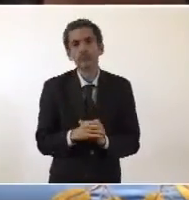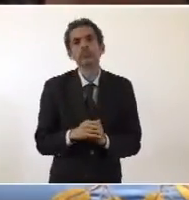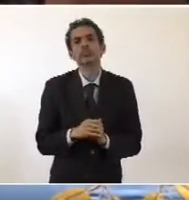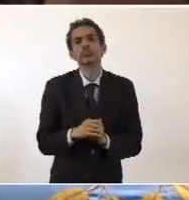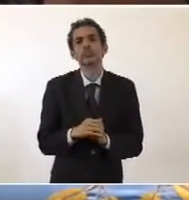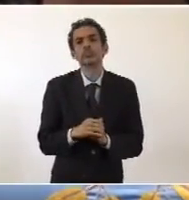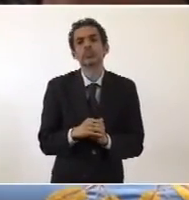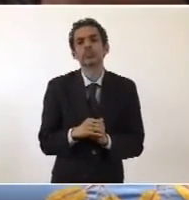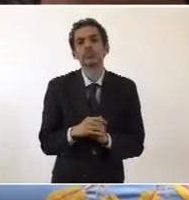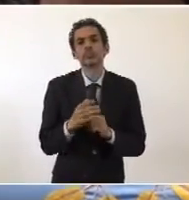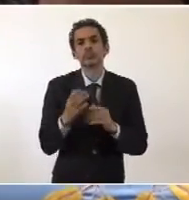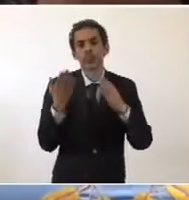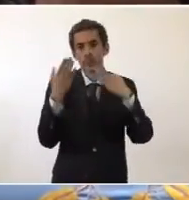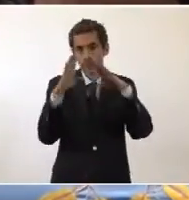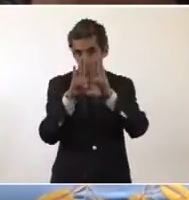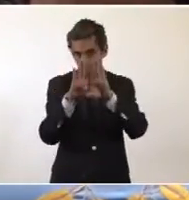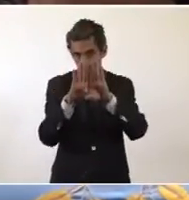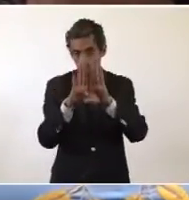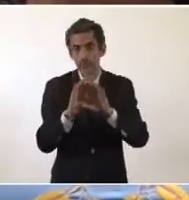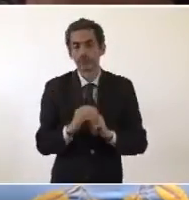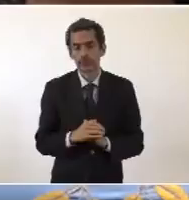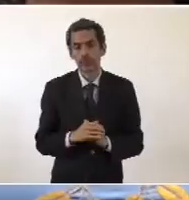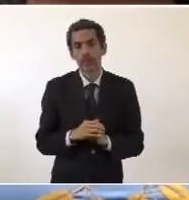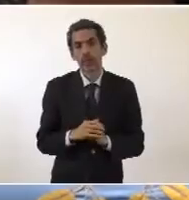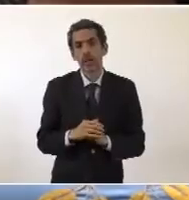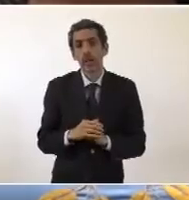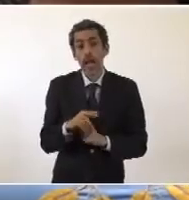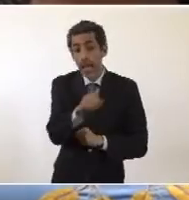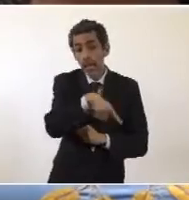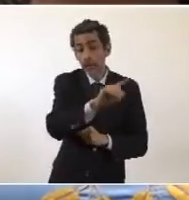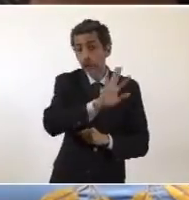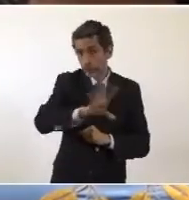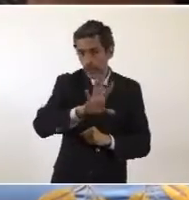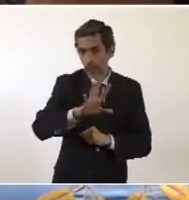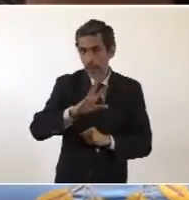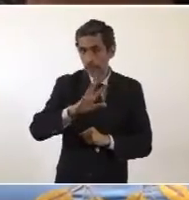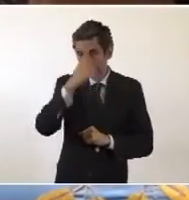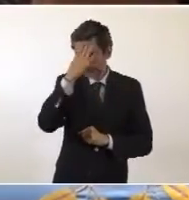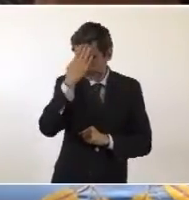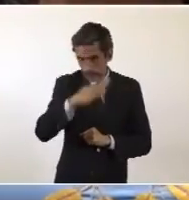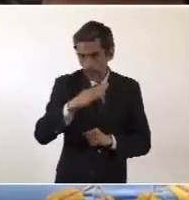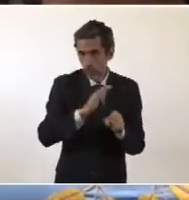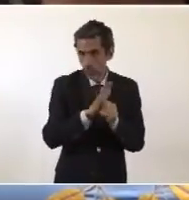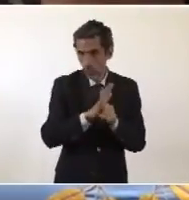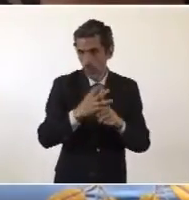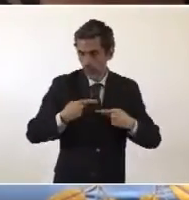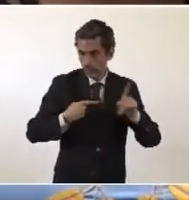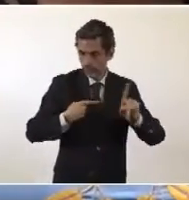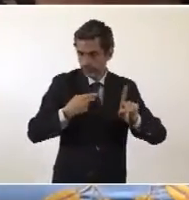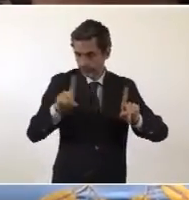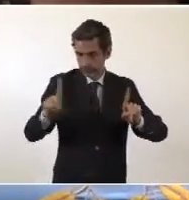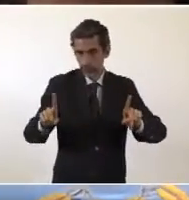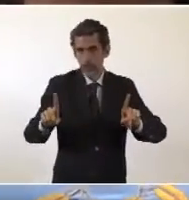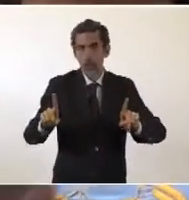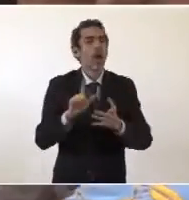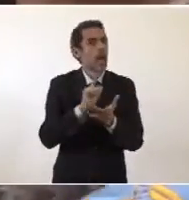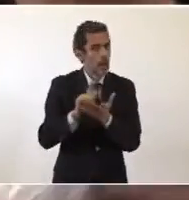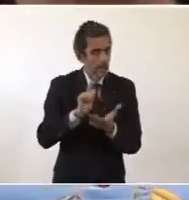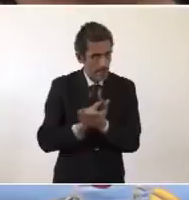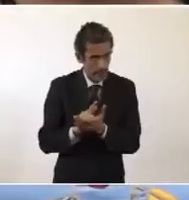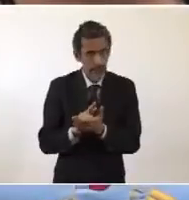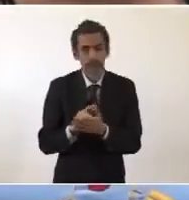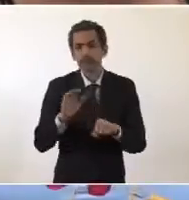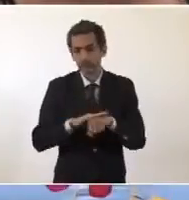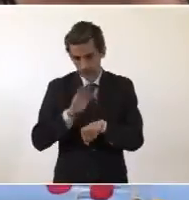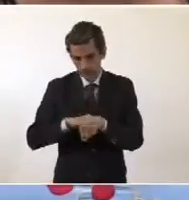Finalizamos conferencia de prensa. Buenas tardes. Y ellos ya todos tienen las políticas de sana distancia, es decir, ellos ya, y de sanitización, que